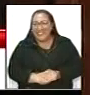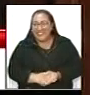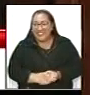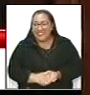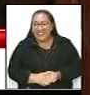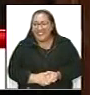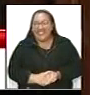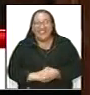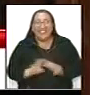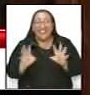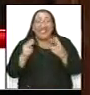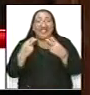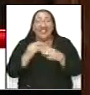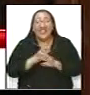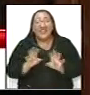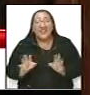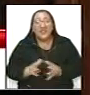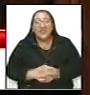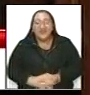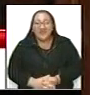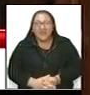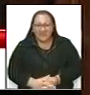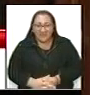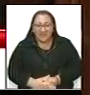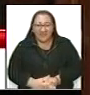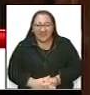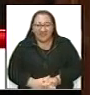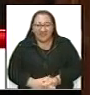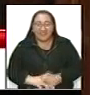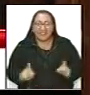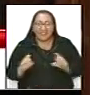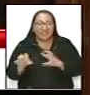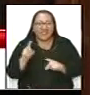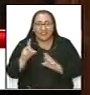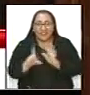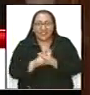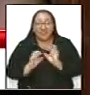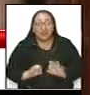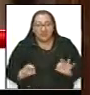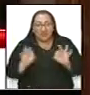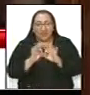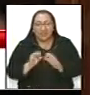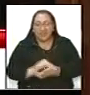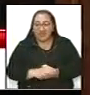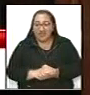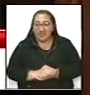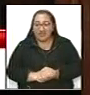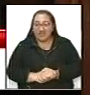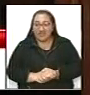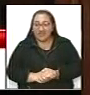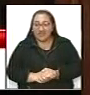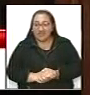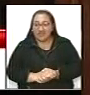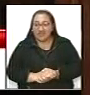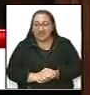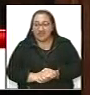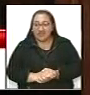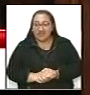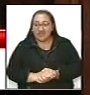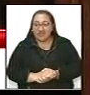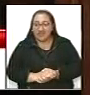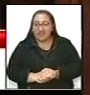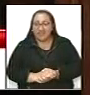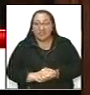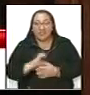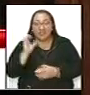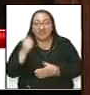que no me están mirando. Pero al ser una ley tan importante, y creo que en los Andes peruanos